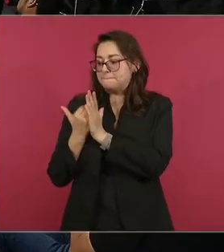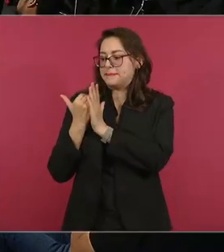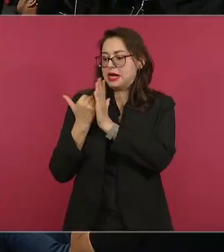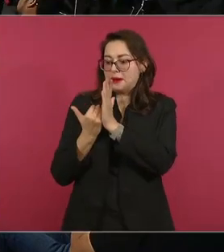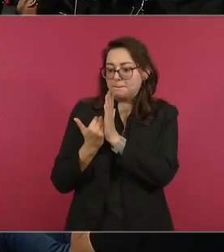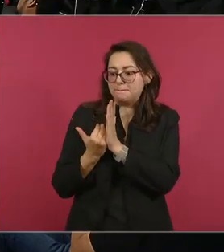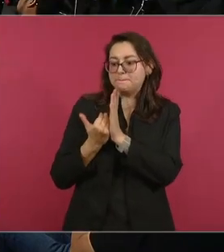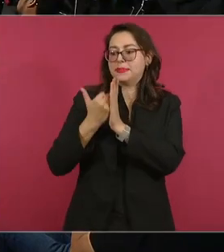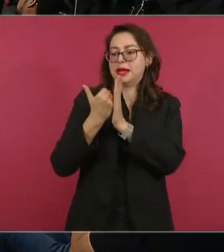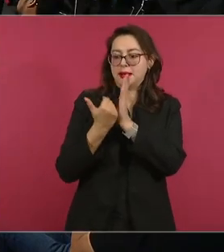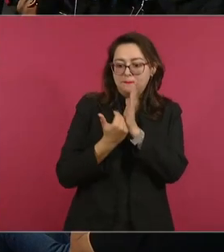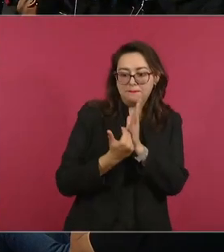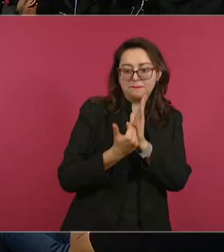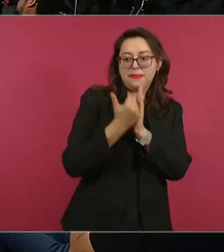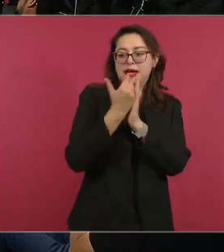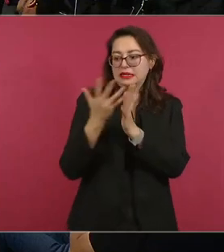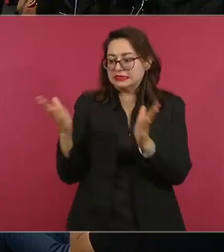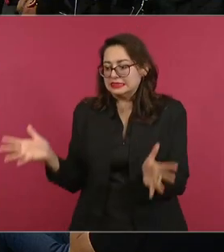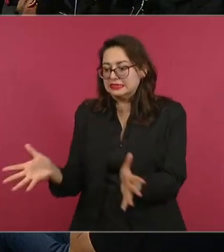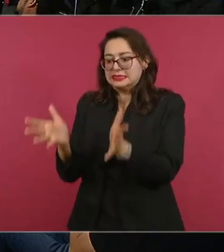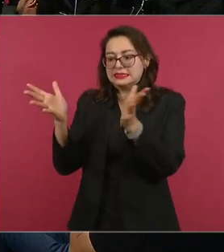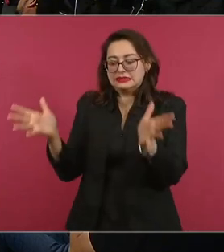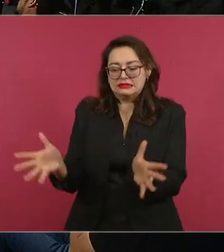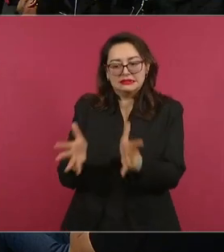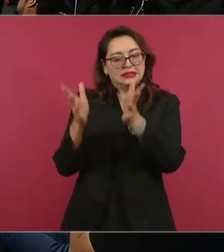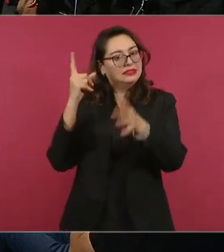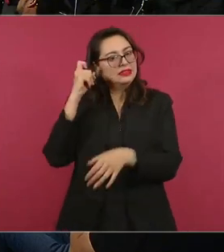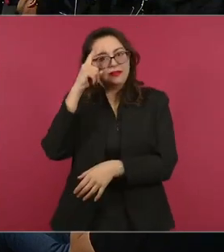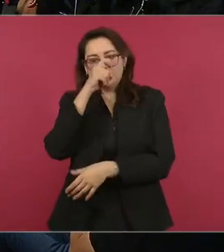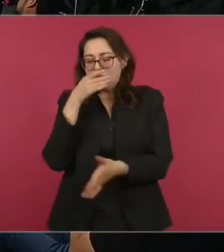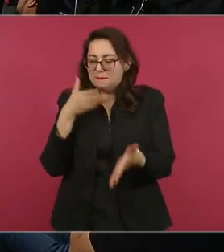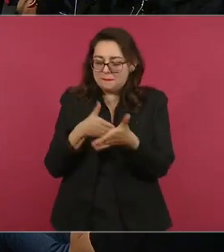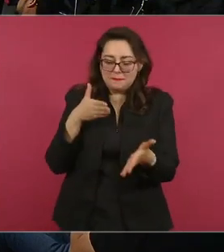amparos, ¿no?, en contra de la Comisión Federal de Electricidad,